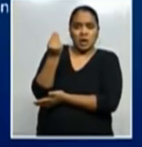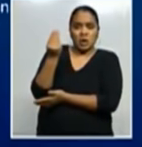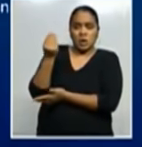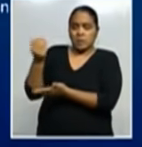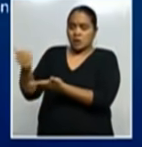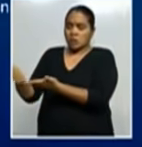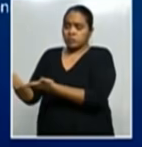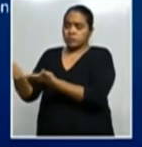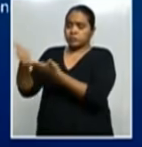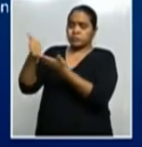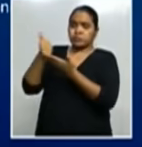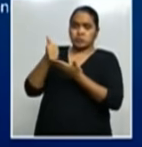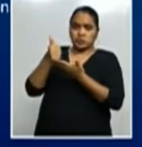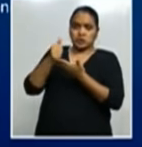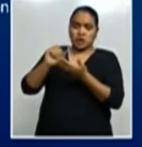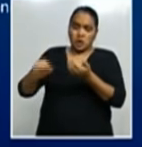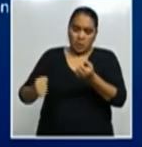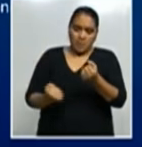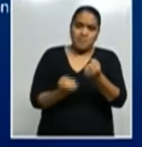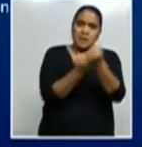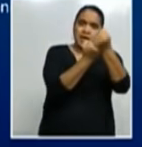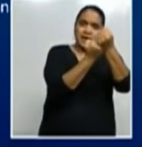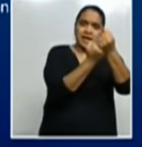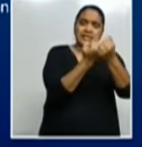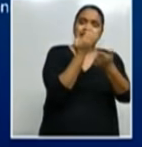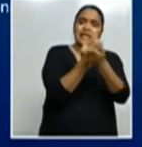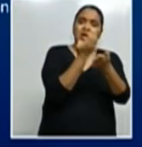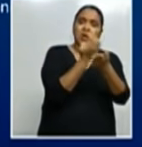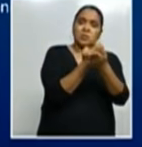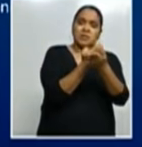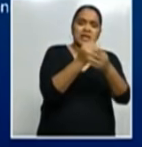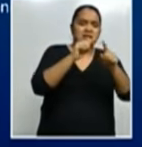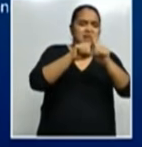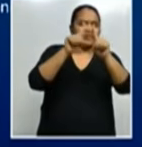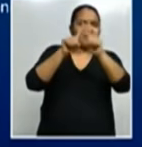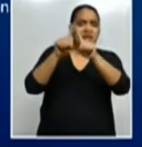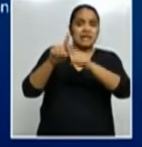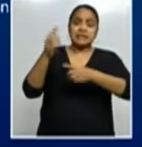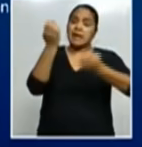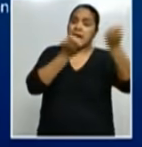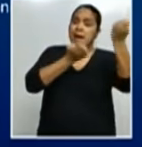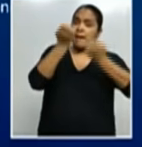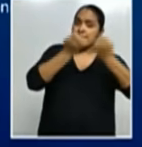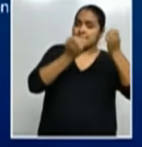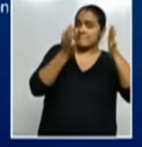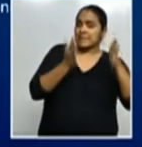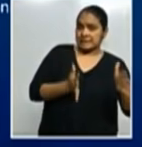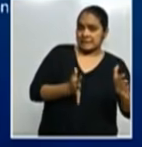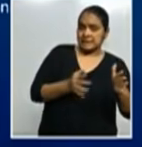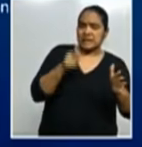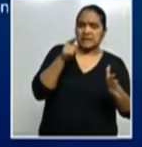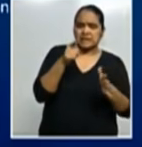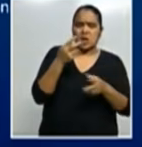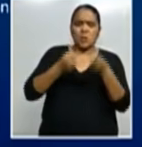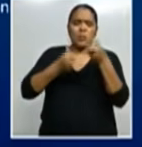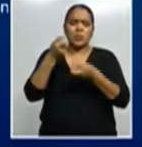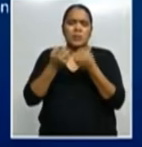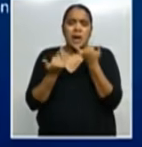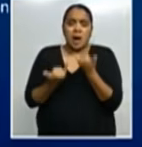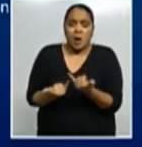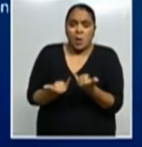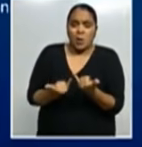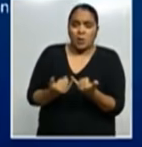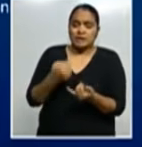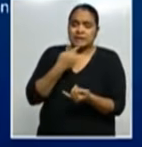básicamente tiene como propósito reactivar la economía de todas aquellas empresas que se han visto afectadas producto